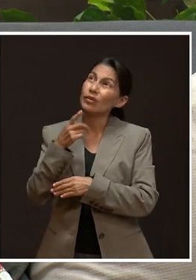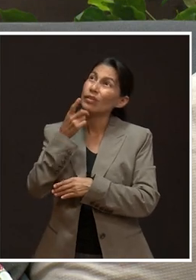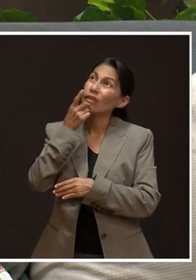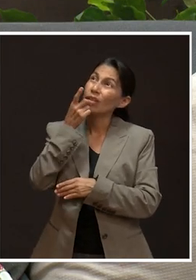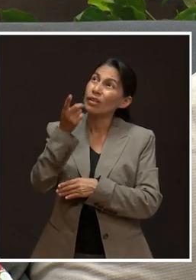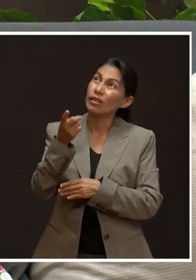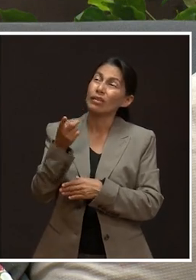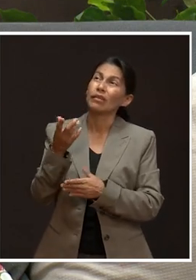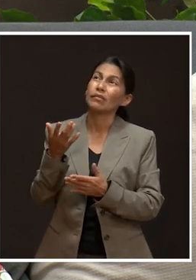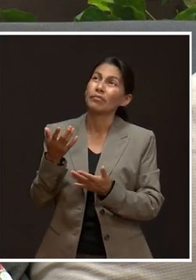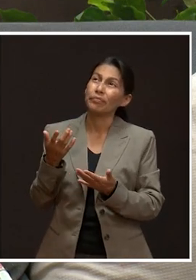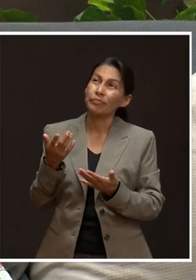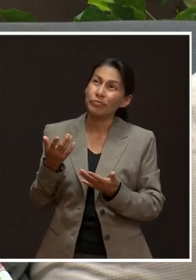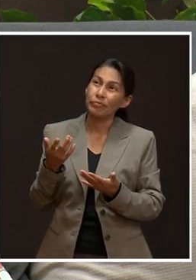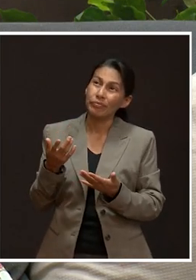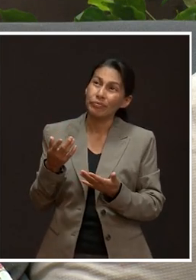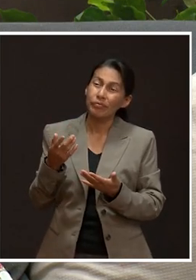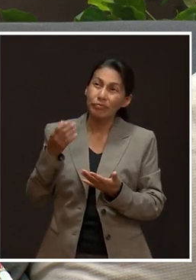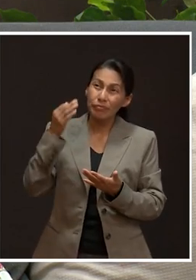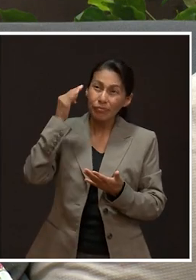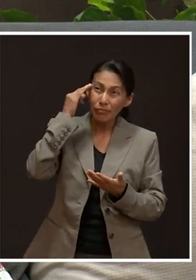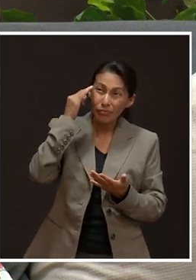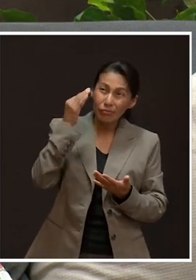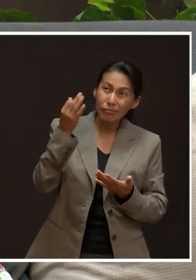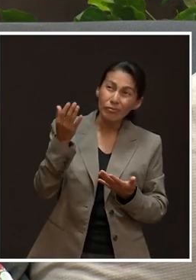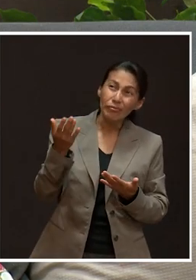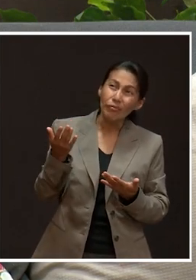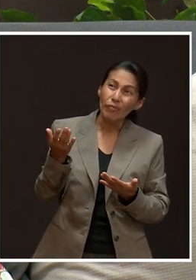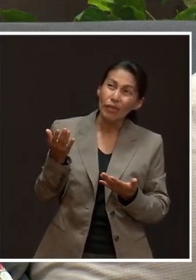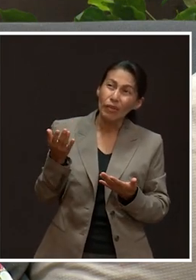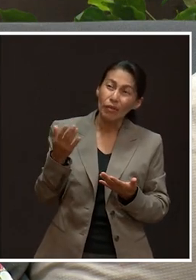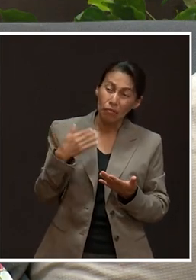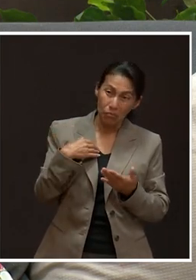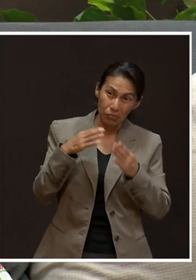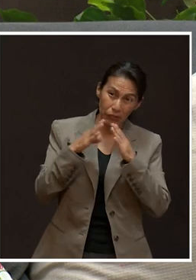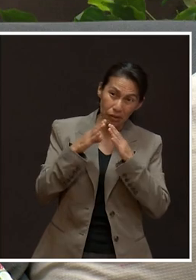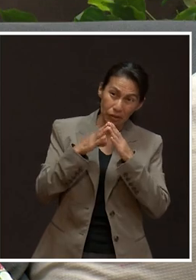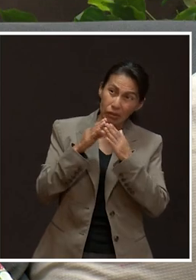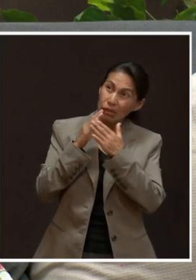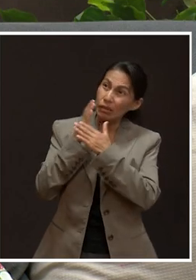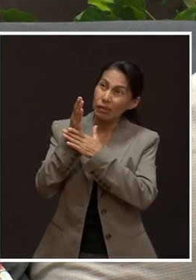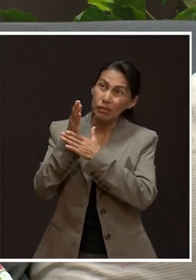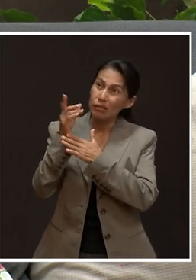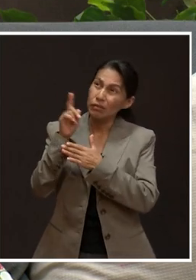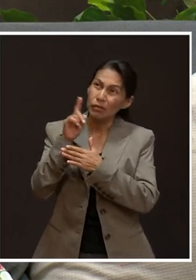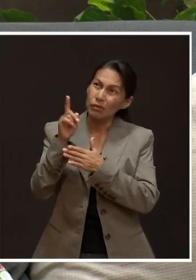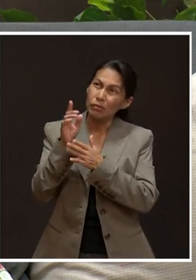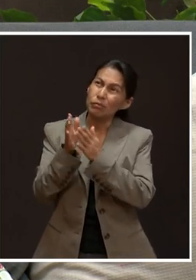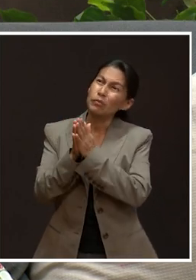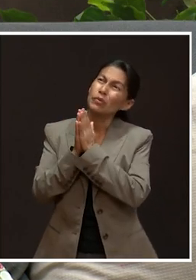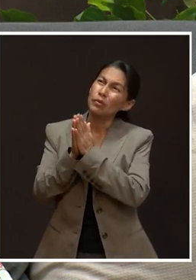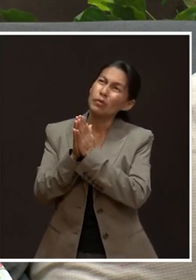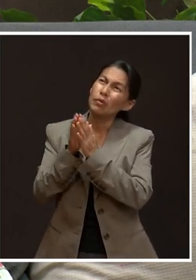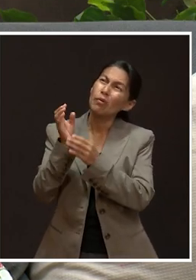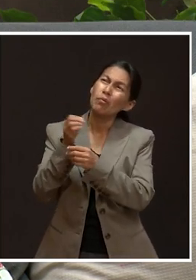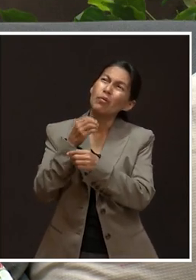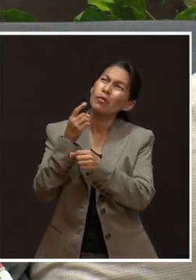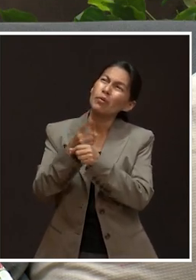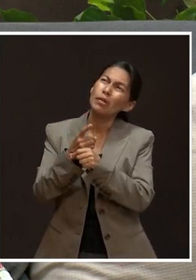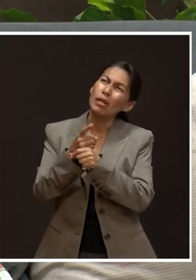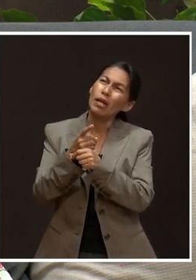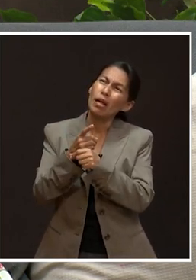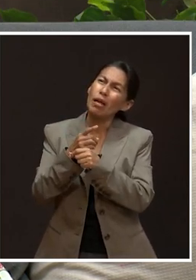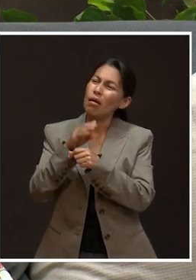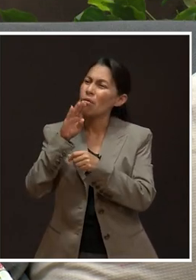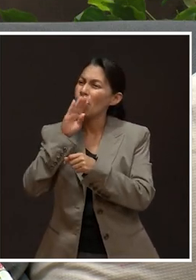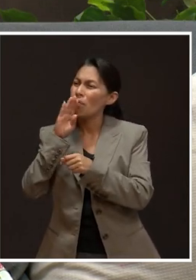no es creo que el tiempo, no sé, de ir a mi casa, pero yo te pido, dame la oportunidad de ir a mi casa